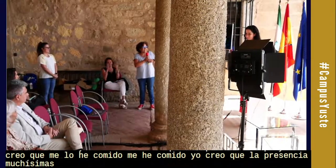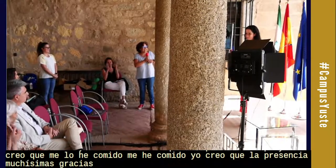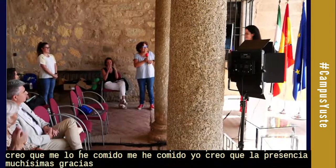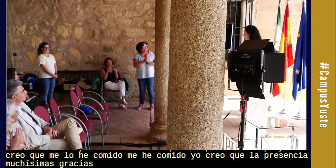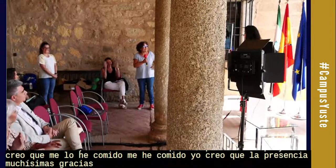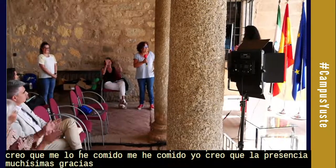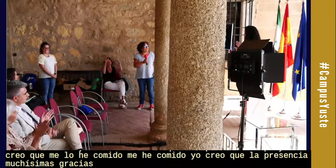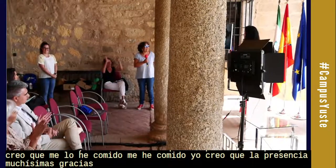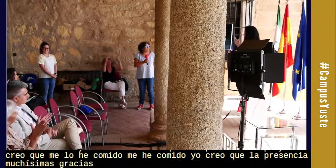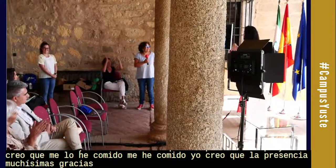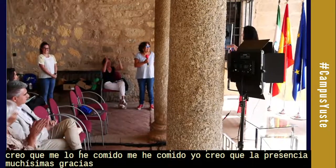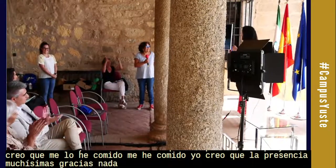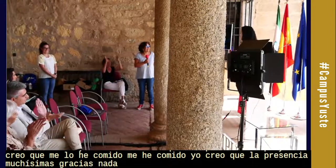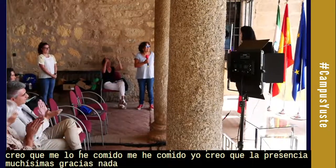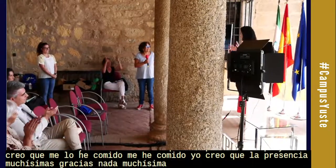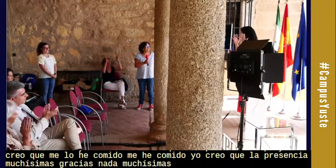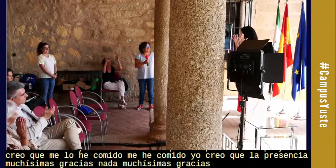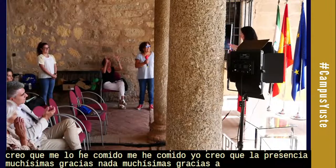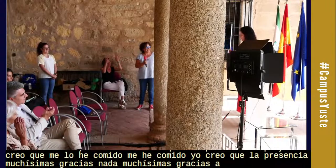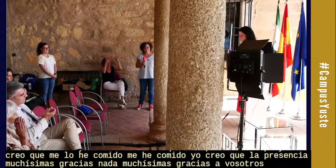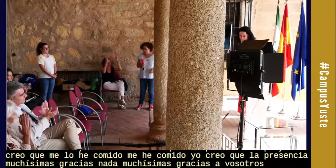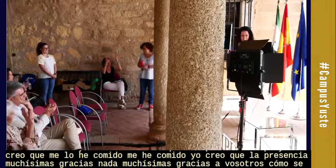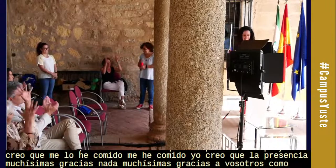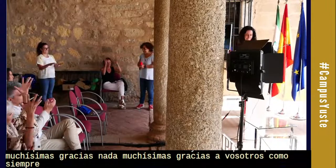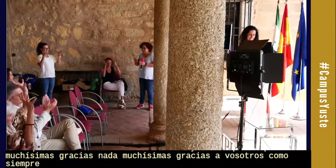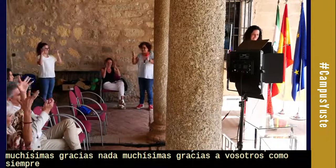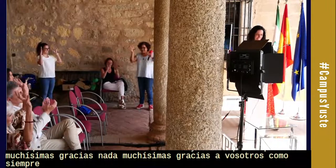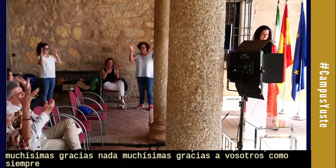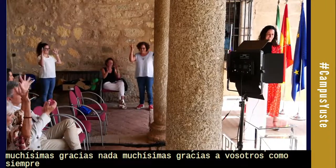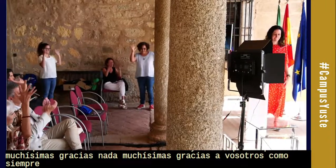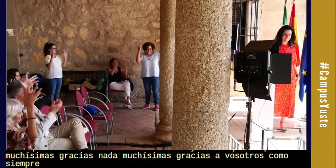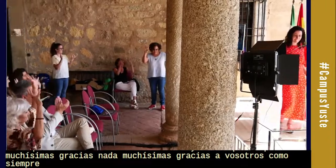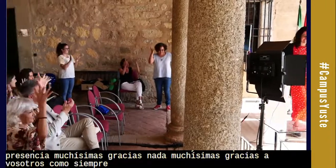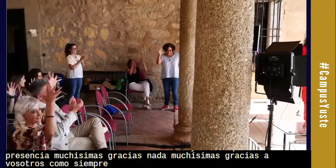gracias Nada Muchísimas gracias a vosotros como